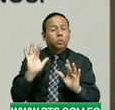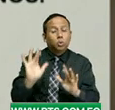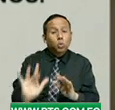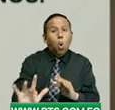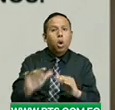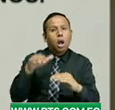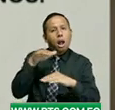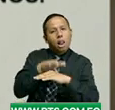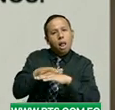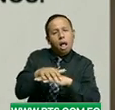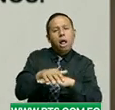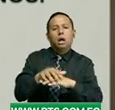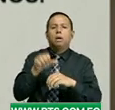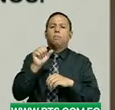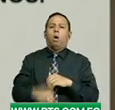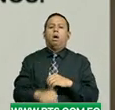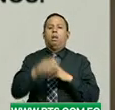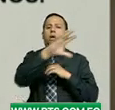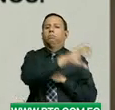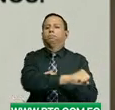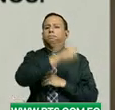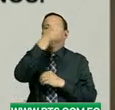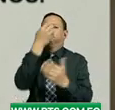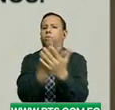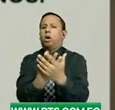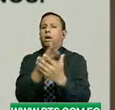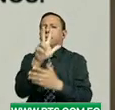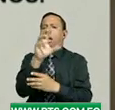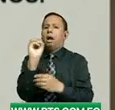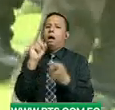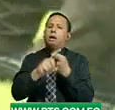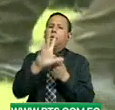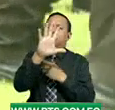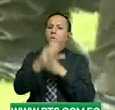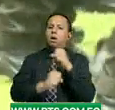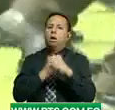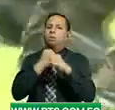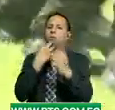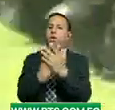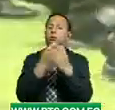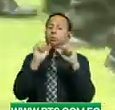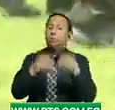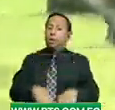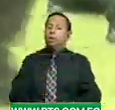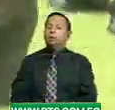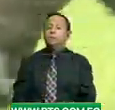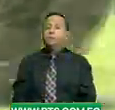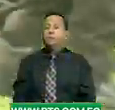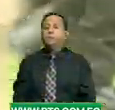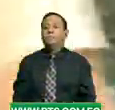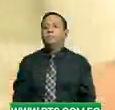se sanciona con cárcel de 3 a 5 años. En Quito informó Ismenia Solórzano.